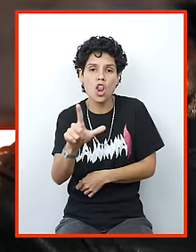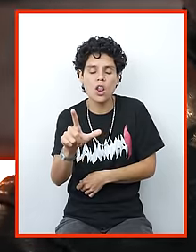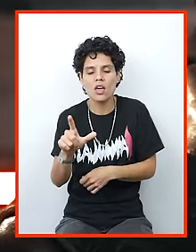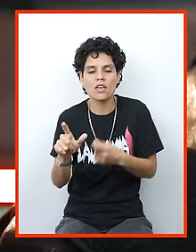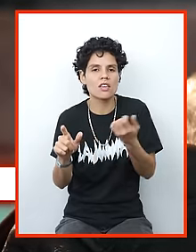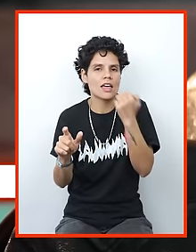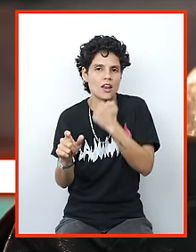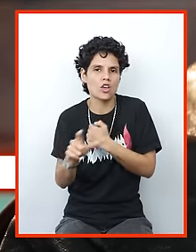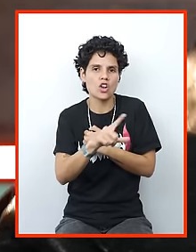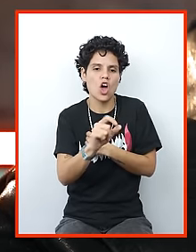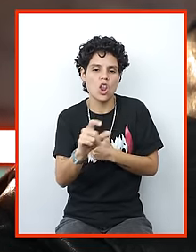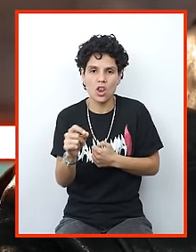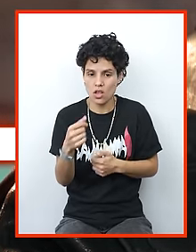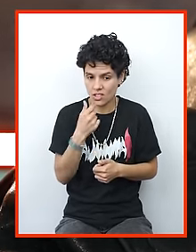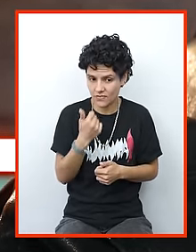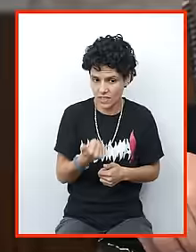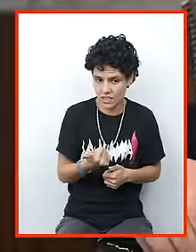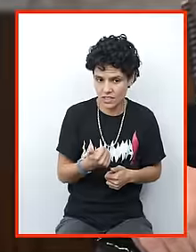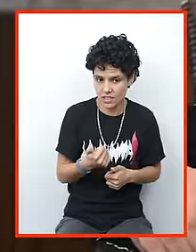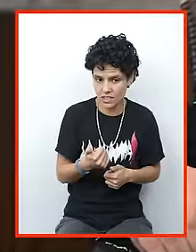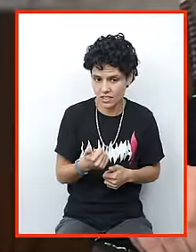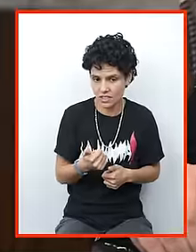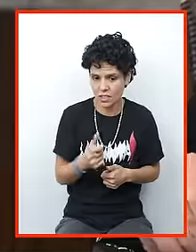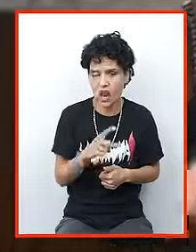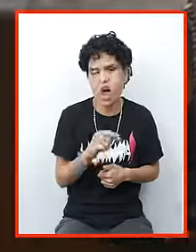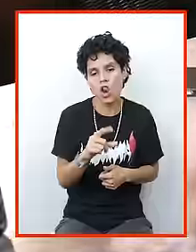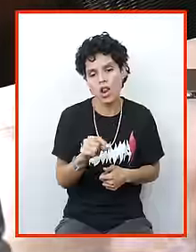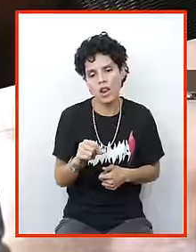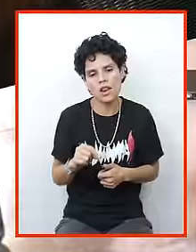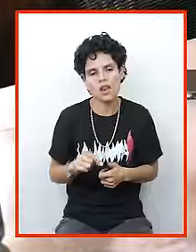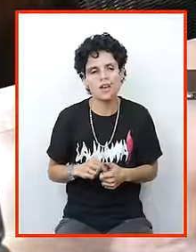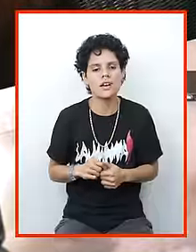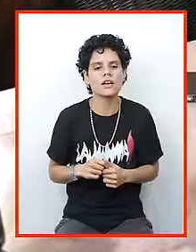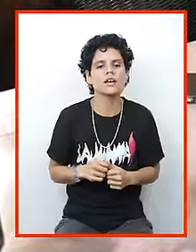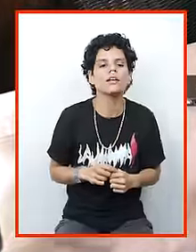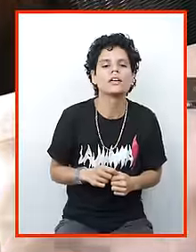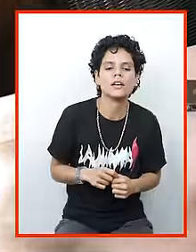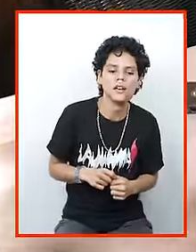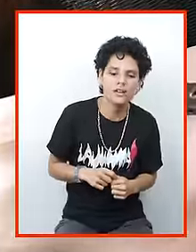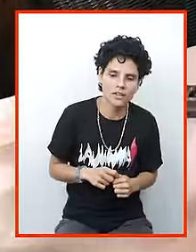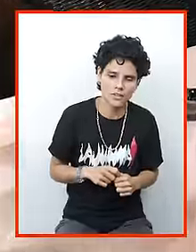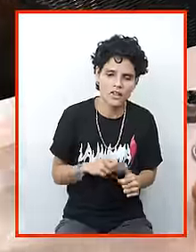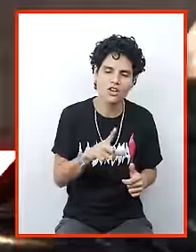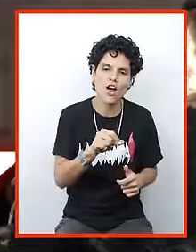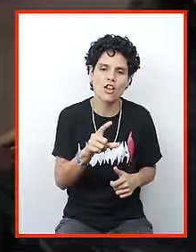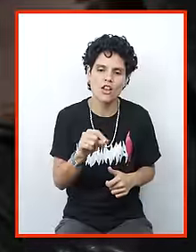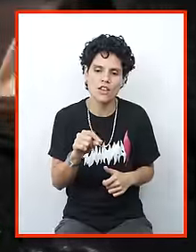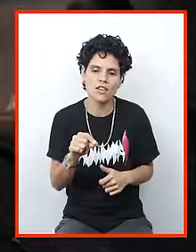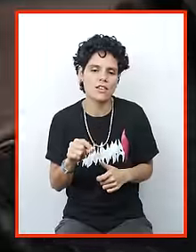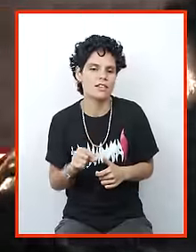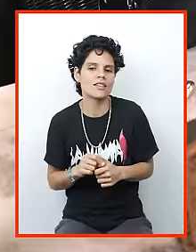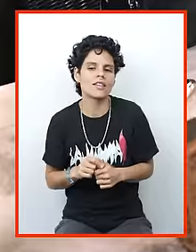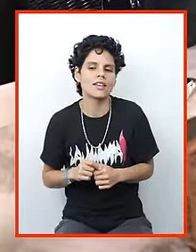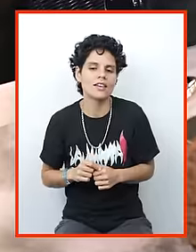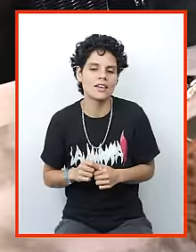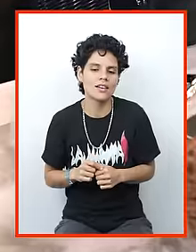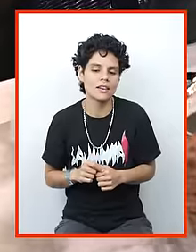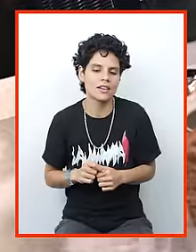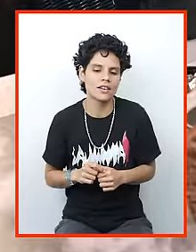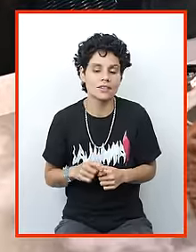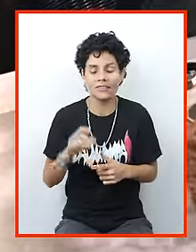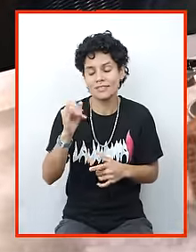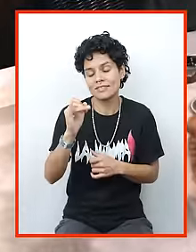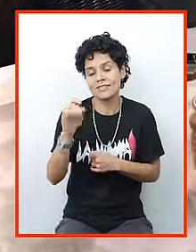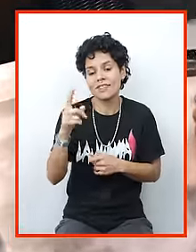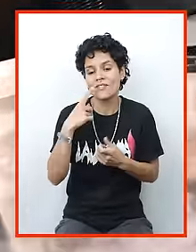papá. ¿Lo tiré bien o lo tiré mal? Sí, está bien. ¿Lo tiré bien? Sí. Gracias. Hermano, voy a hacer del culto. Bueno. O sea, la única vez que